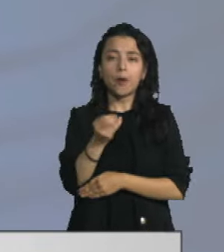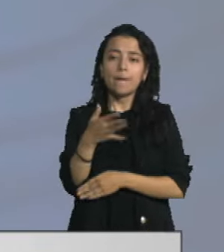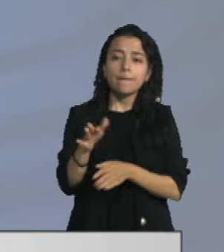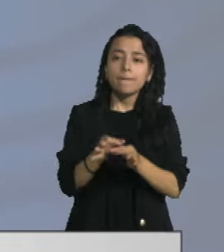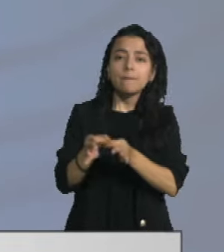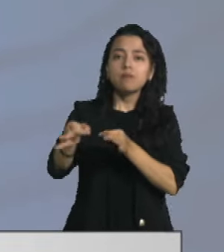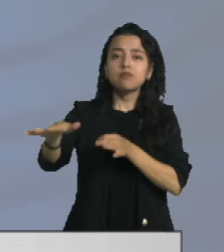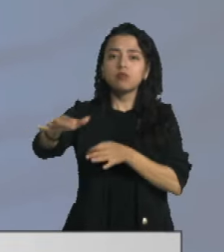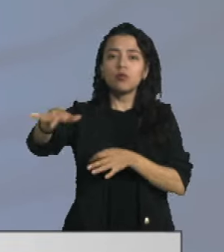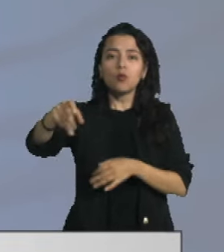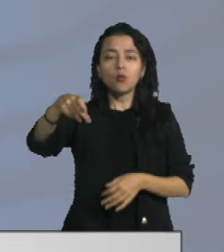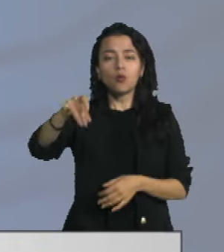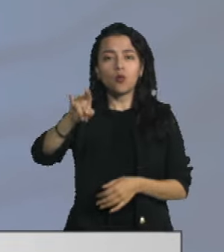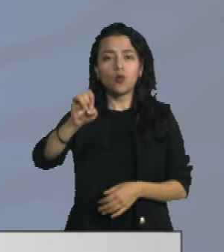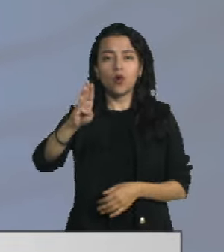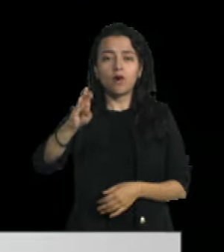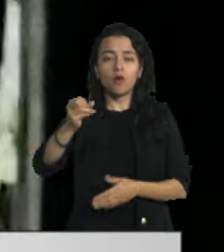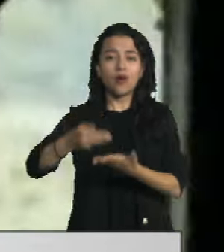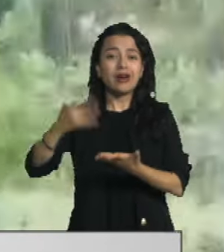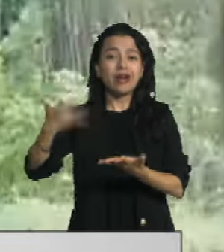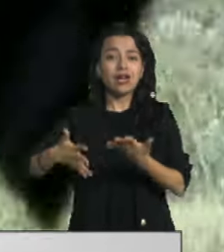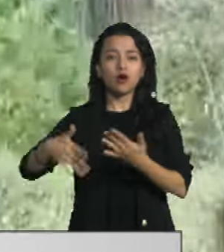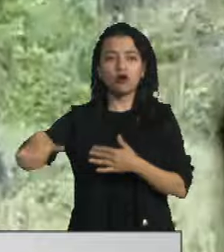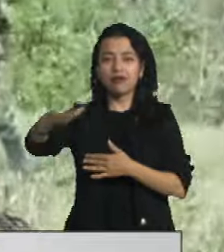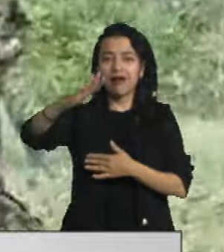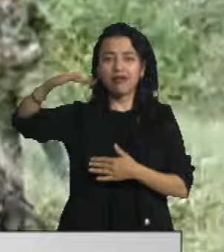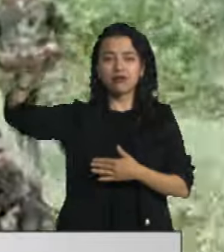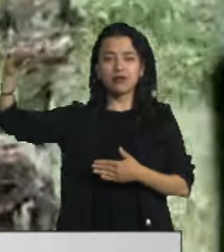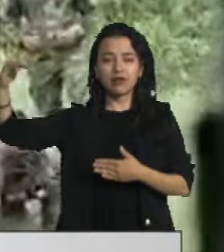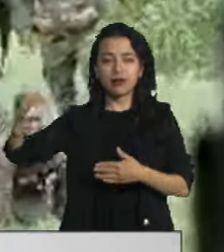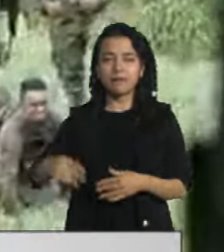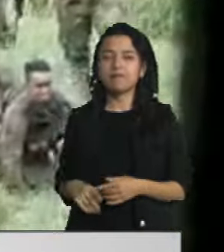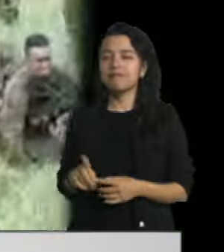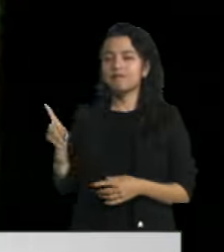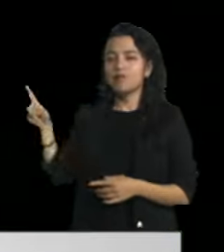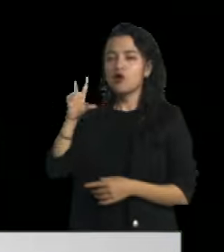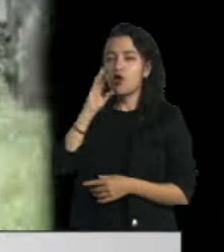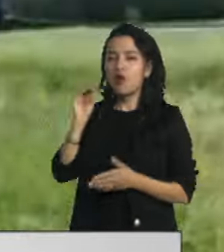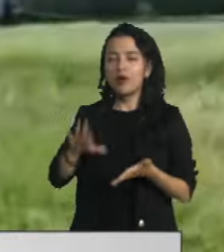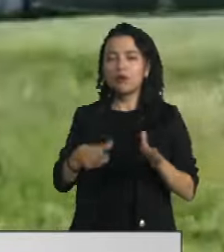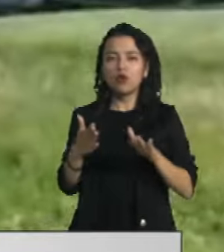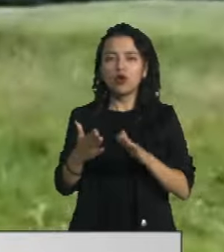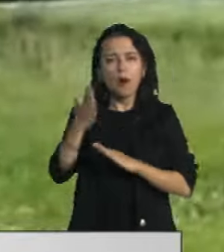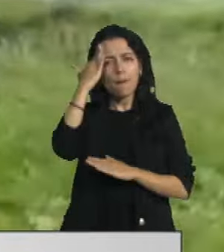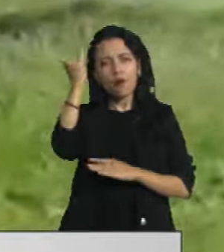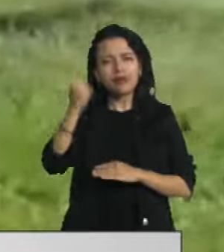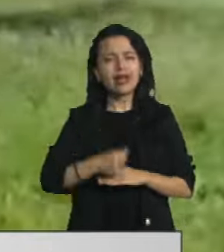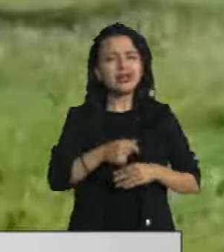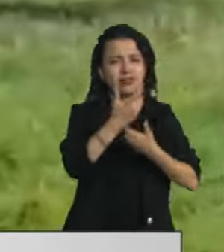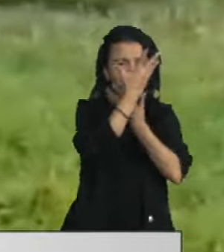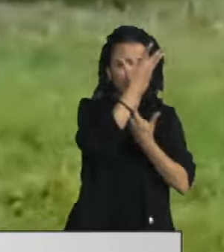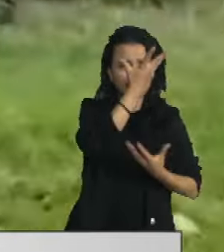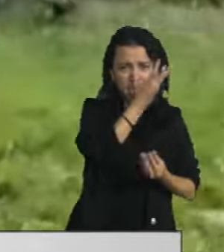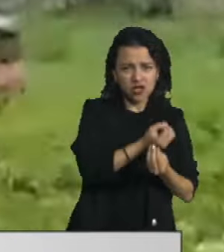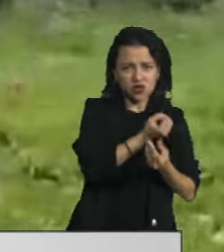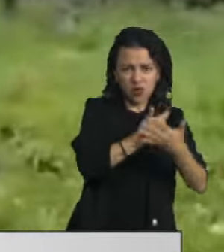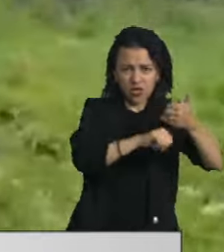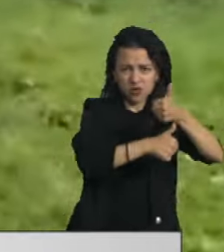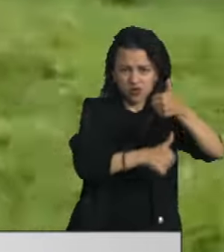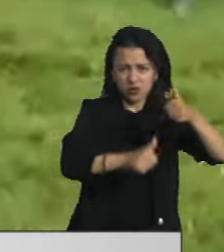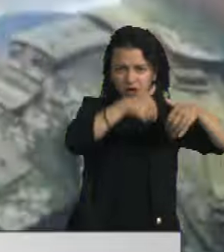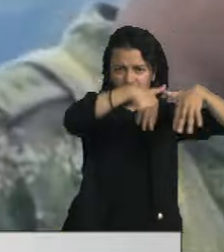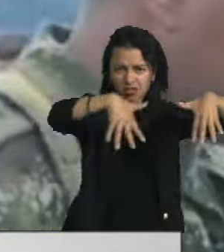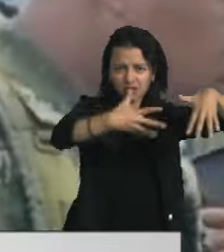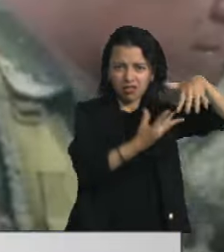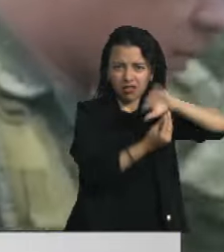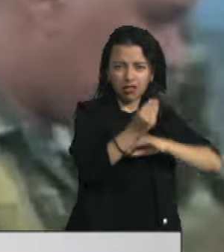del cabo primero Johnny Vidal, quien según las autoridades fue atacado por la subestructura suroeste antioqueño